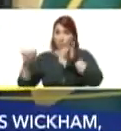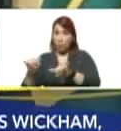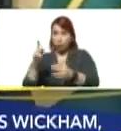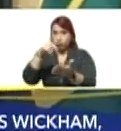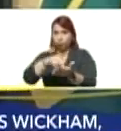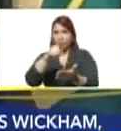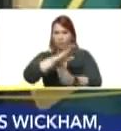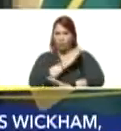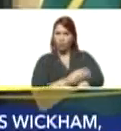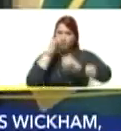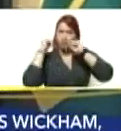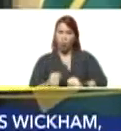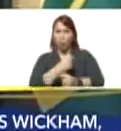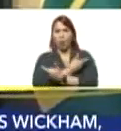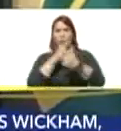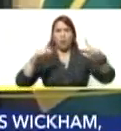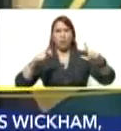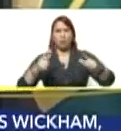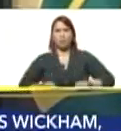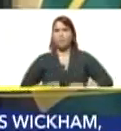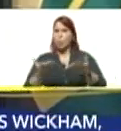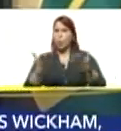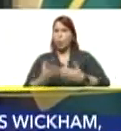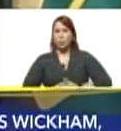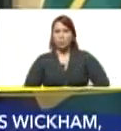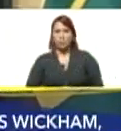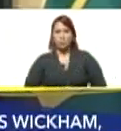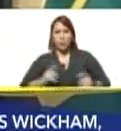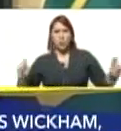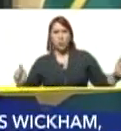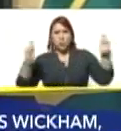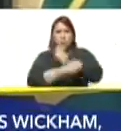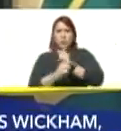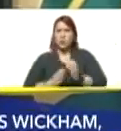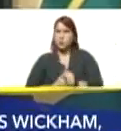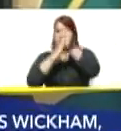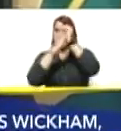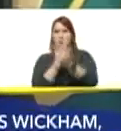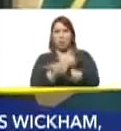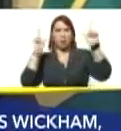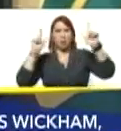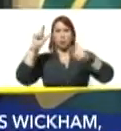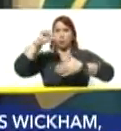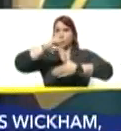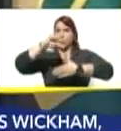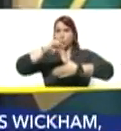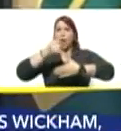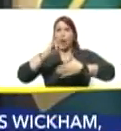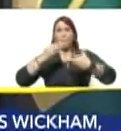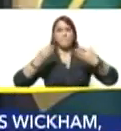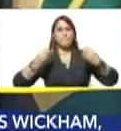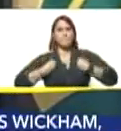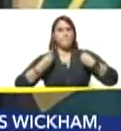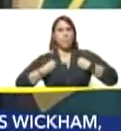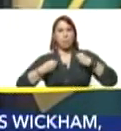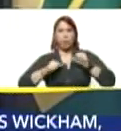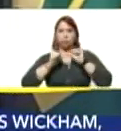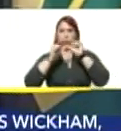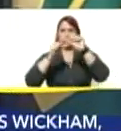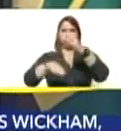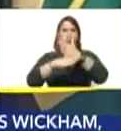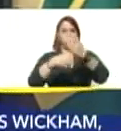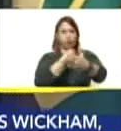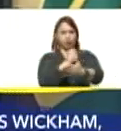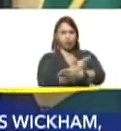esa fuerza libertaria que los llevó a convertirse en los libertadores de Sudamérica, está viva y vigente en la